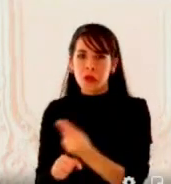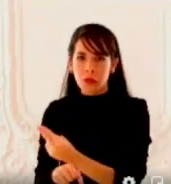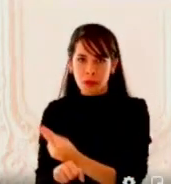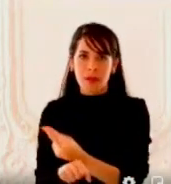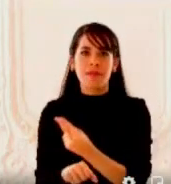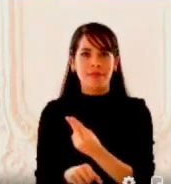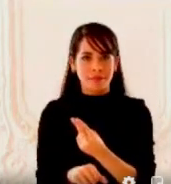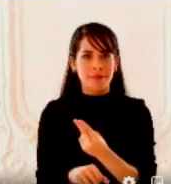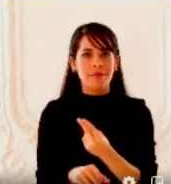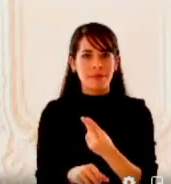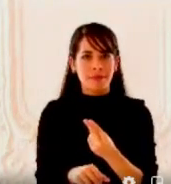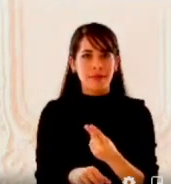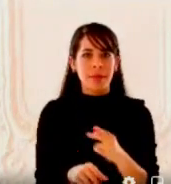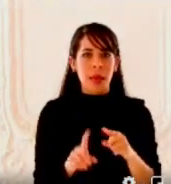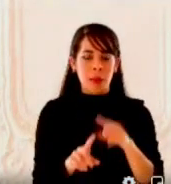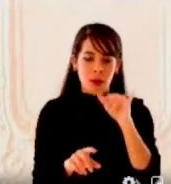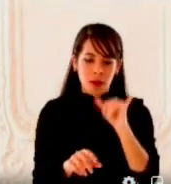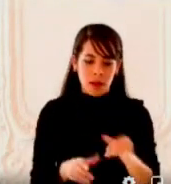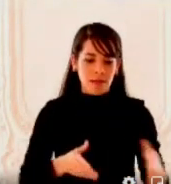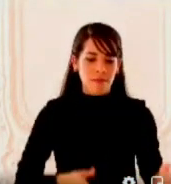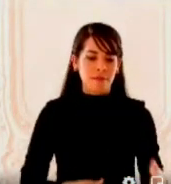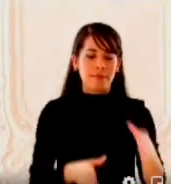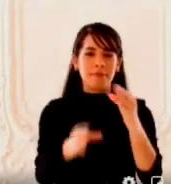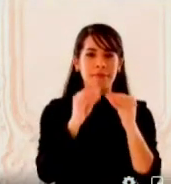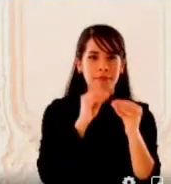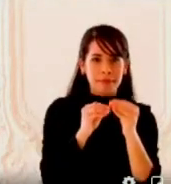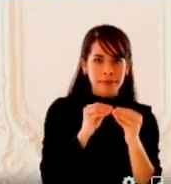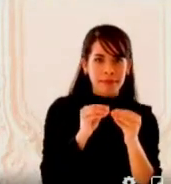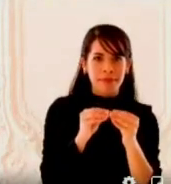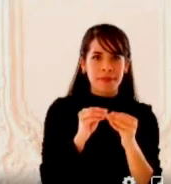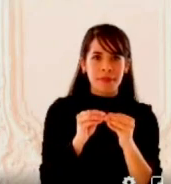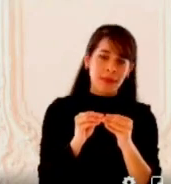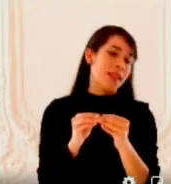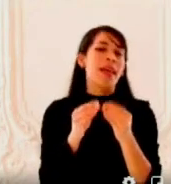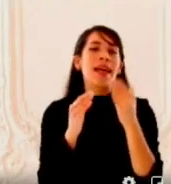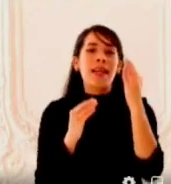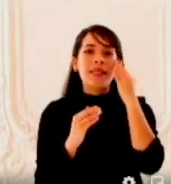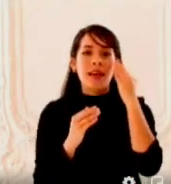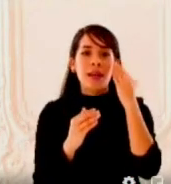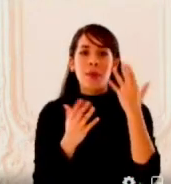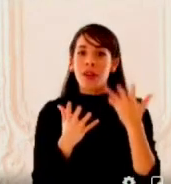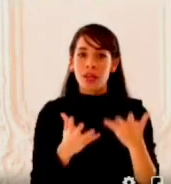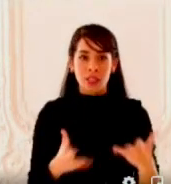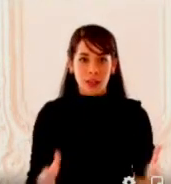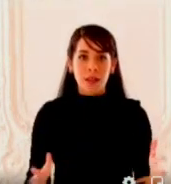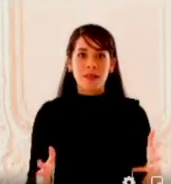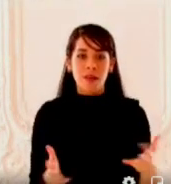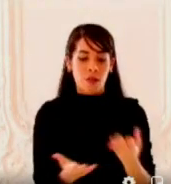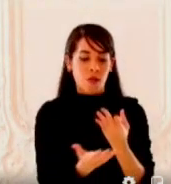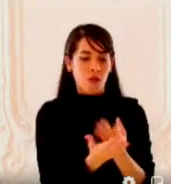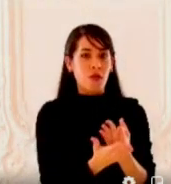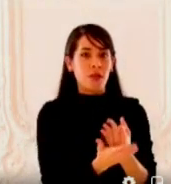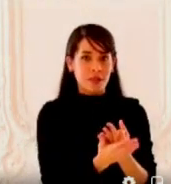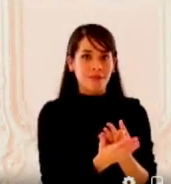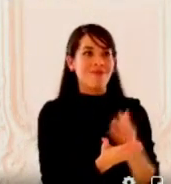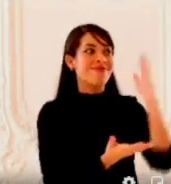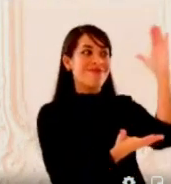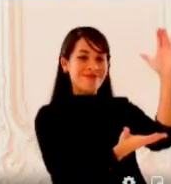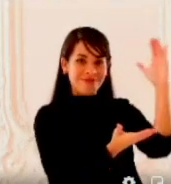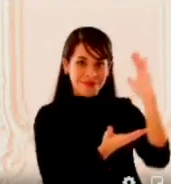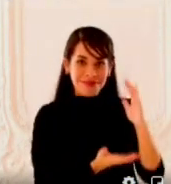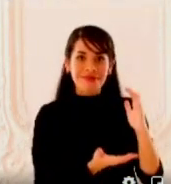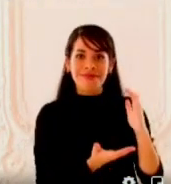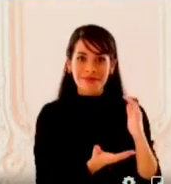discurrir seguramente por las carreteras. Ya en estos momentos recibimos los fondos para la iluminación de esos